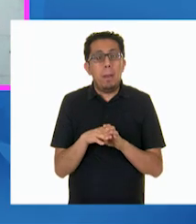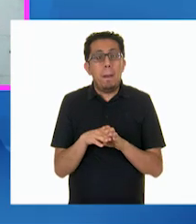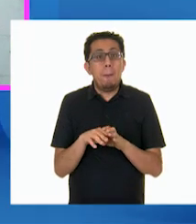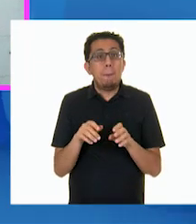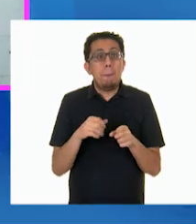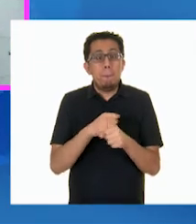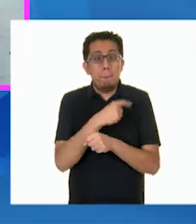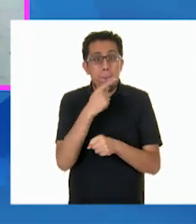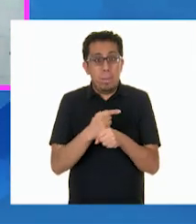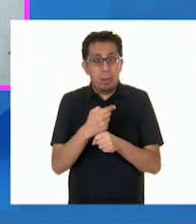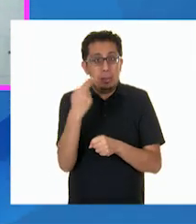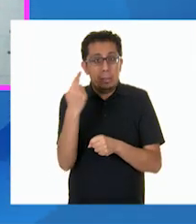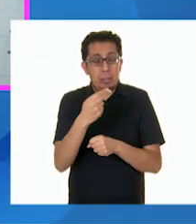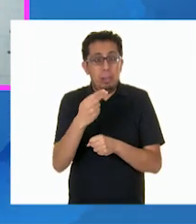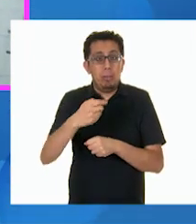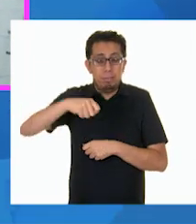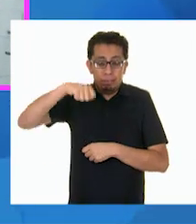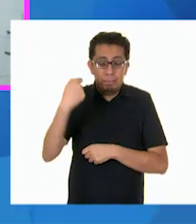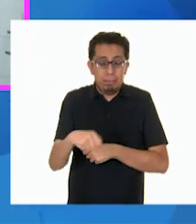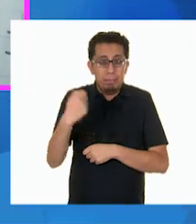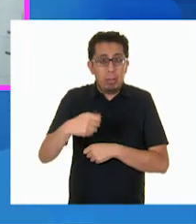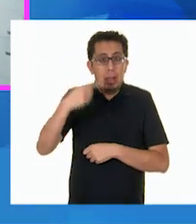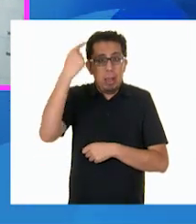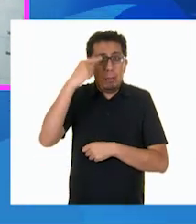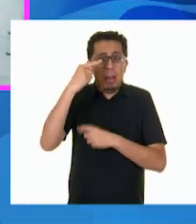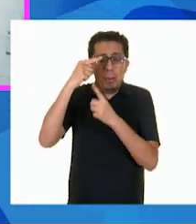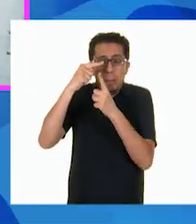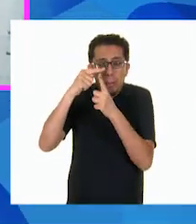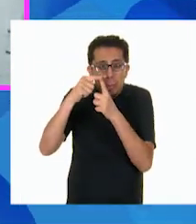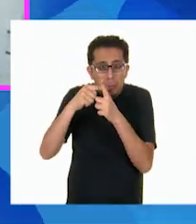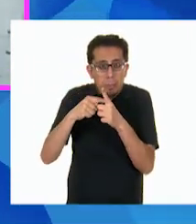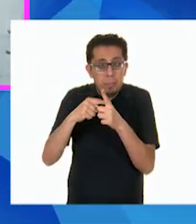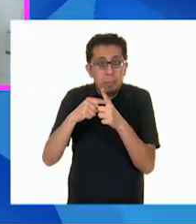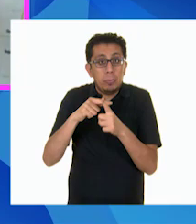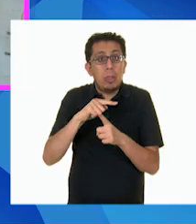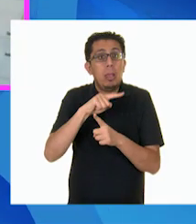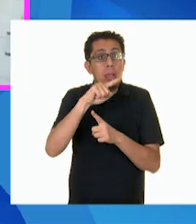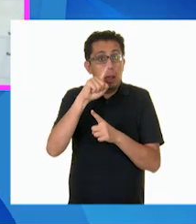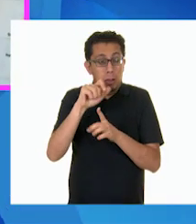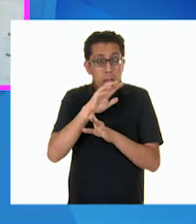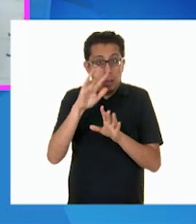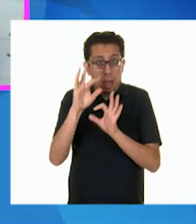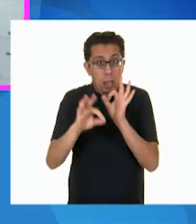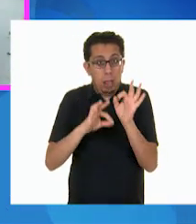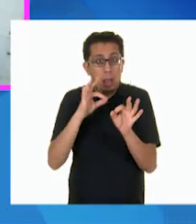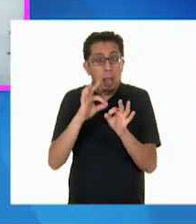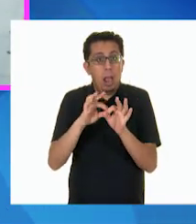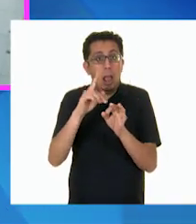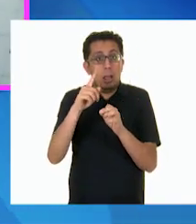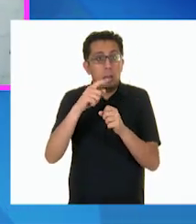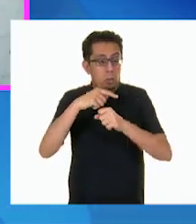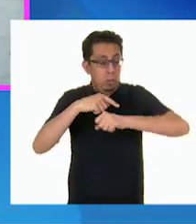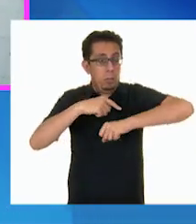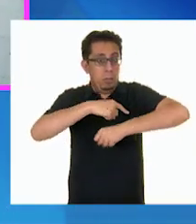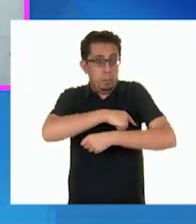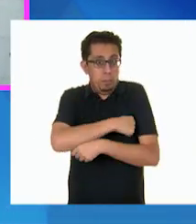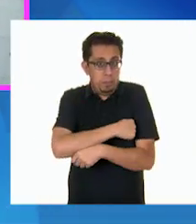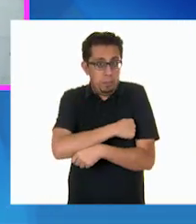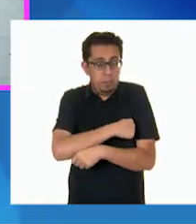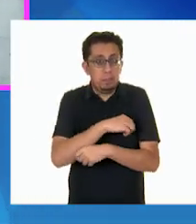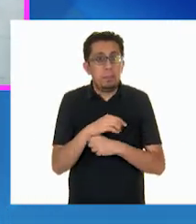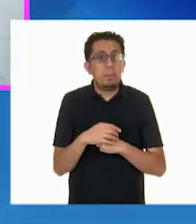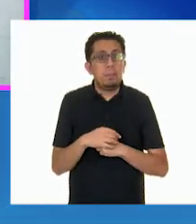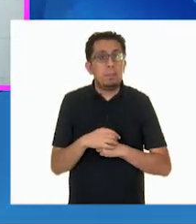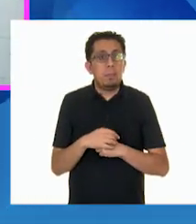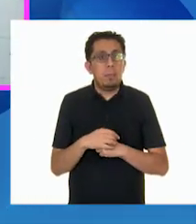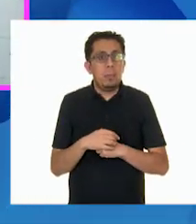poco así para que el líquido se baje. Luego, ya que está abajo, lo colocas en tu axila.